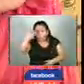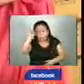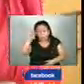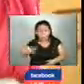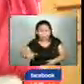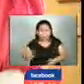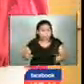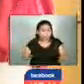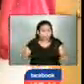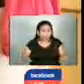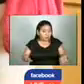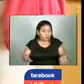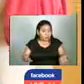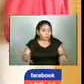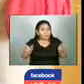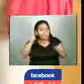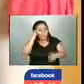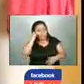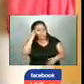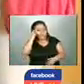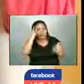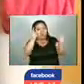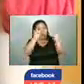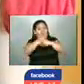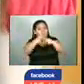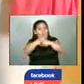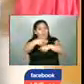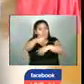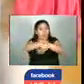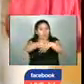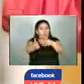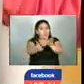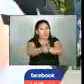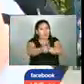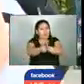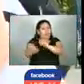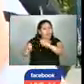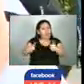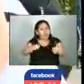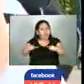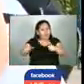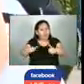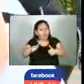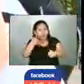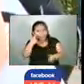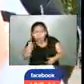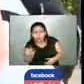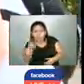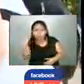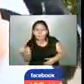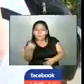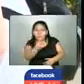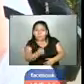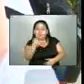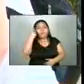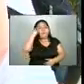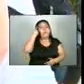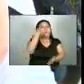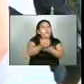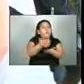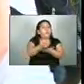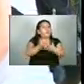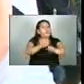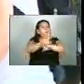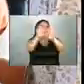legislatura. Y que decidir por un cambio al interior del Congreso dependerá de nuevos rostros y propuestas claras.